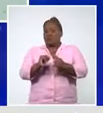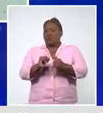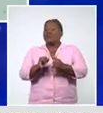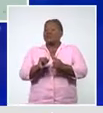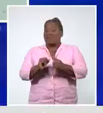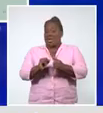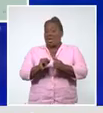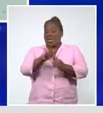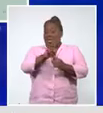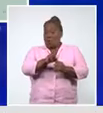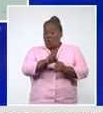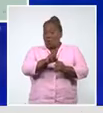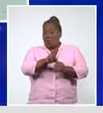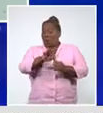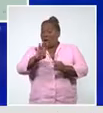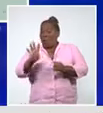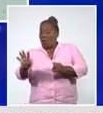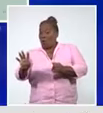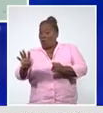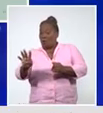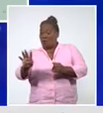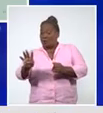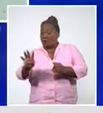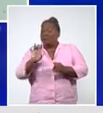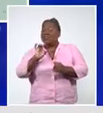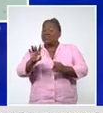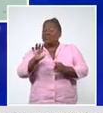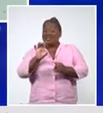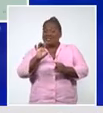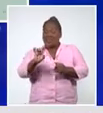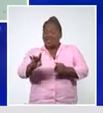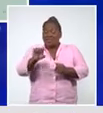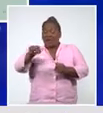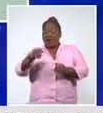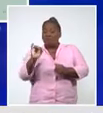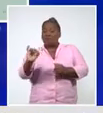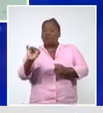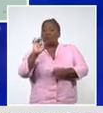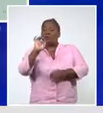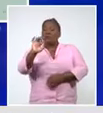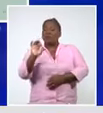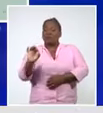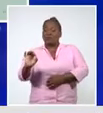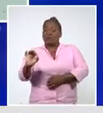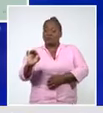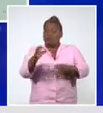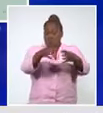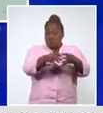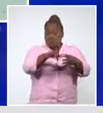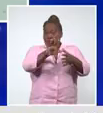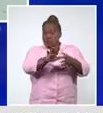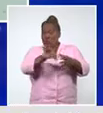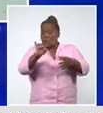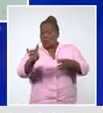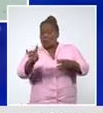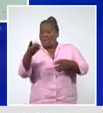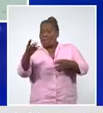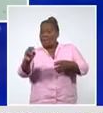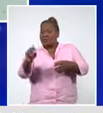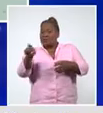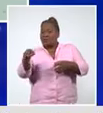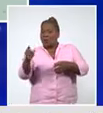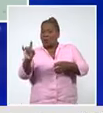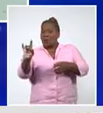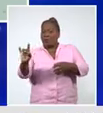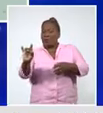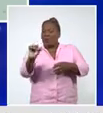1 a 4 años el 15,6%, de 5 a 9 el 20,9%, de 10